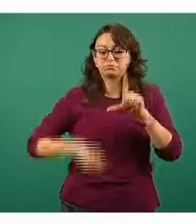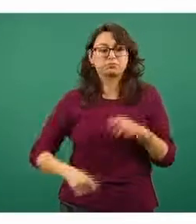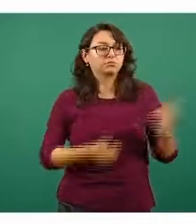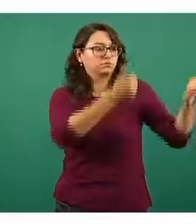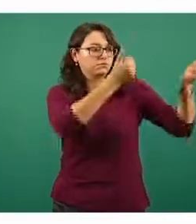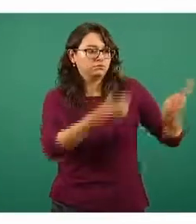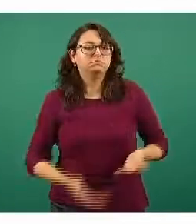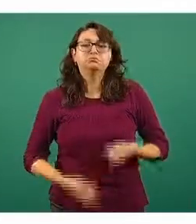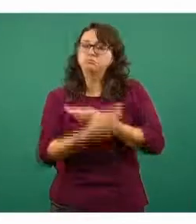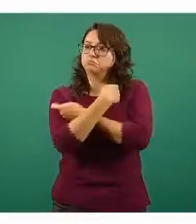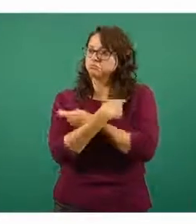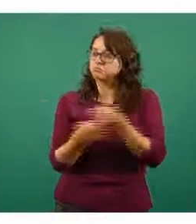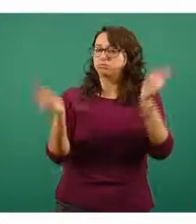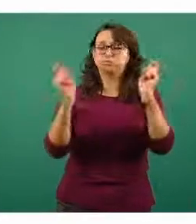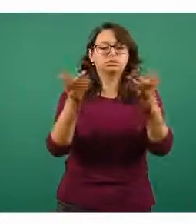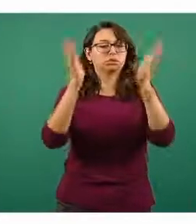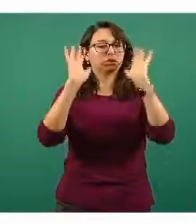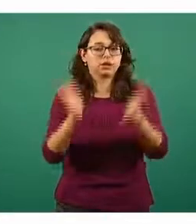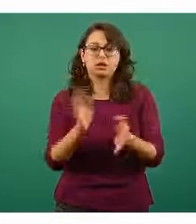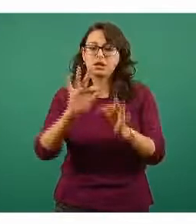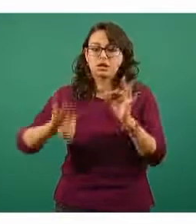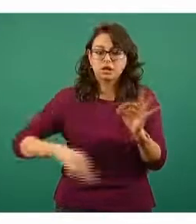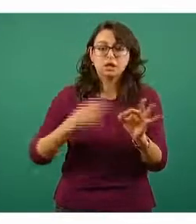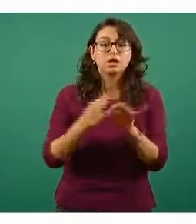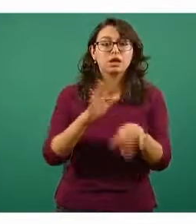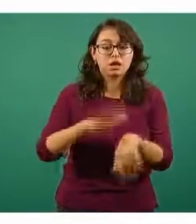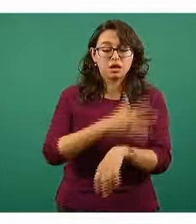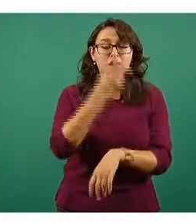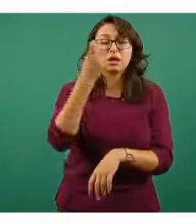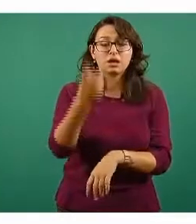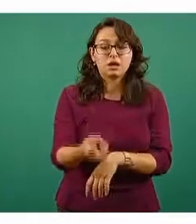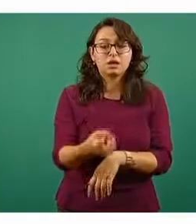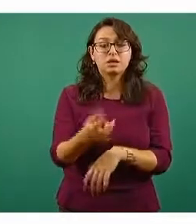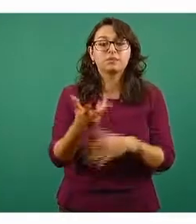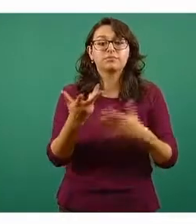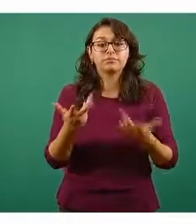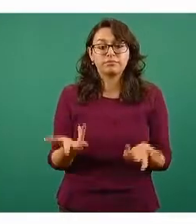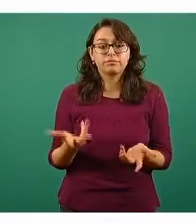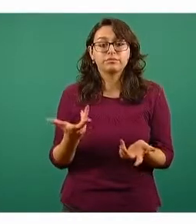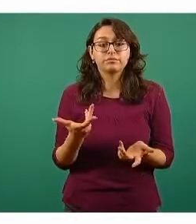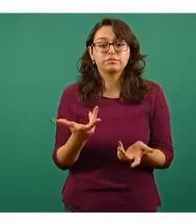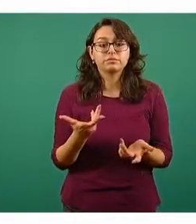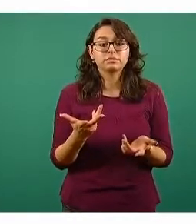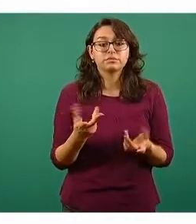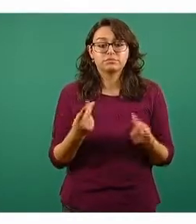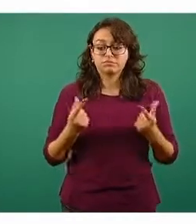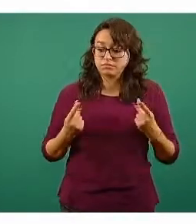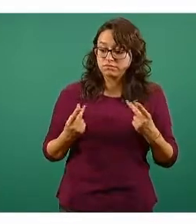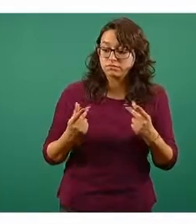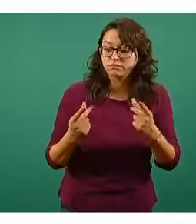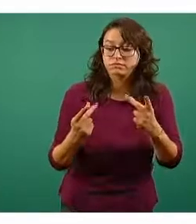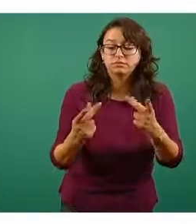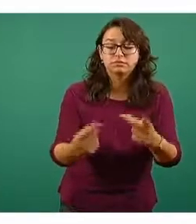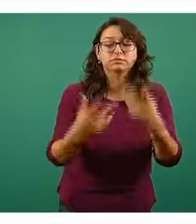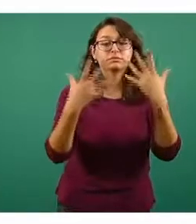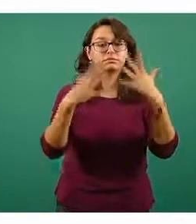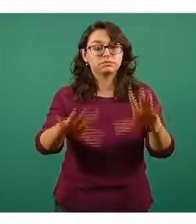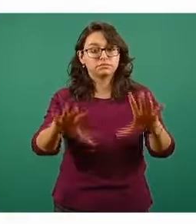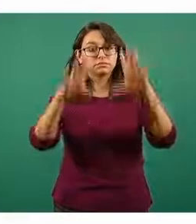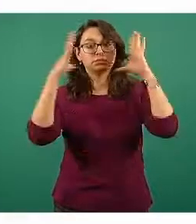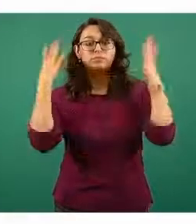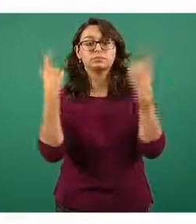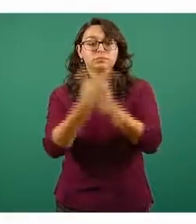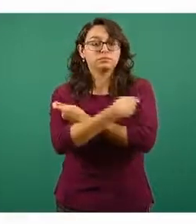las ha utilizado inmediatamente y, por lo tanto, el elemento que marca la velocidad a la que se va expandiendo el